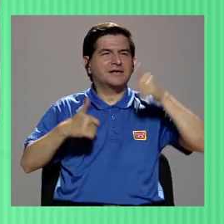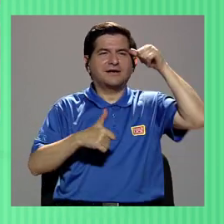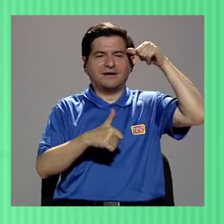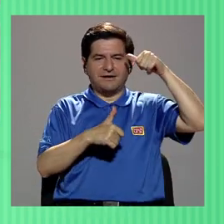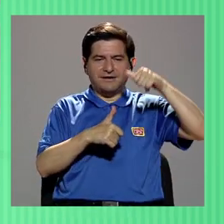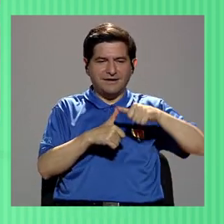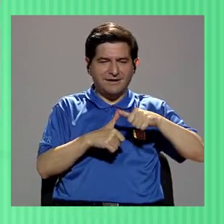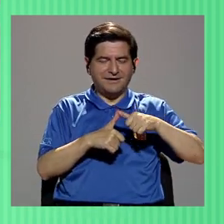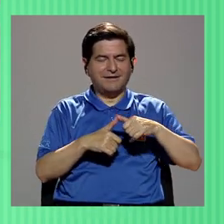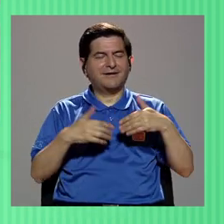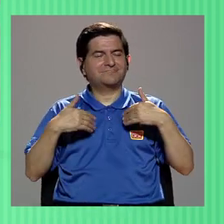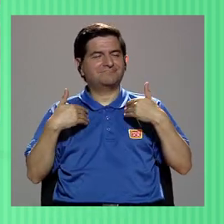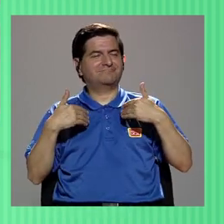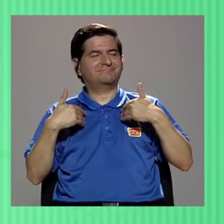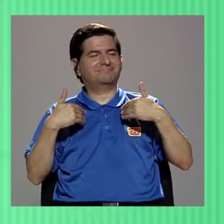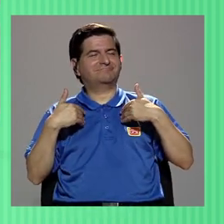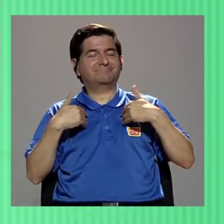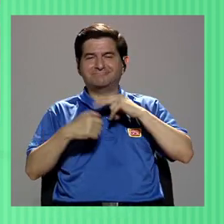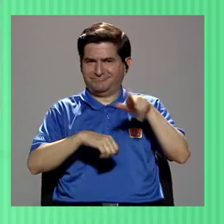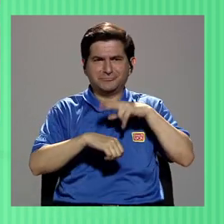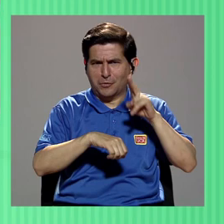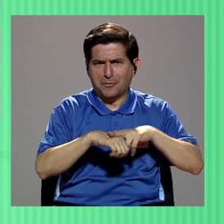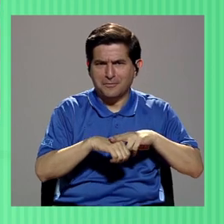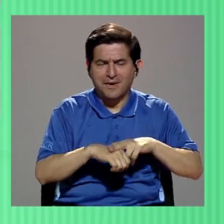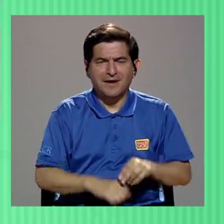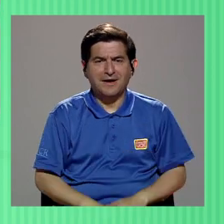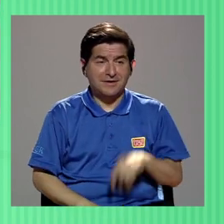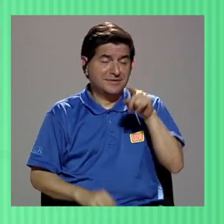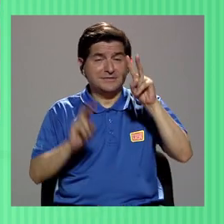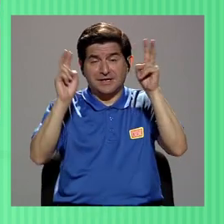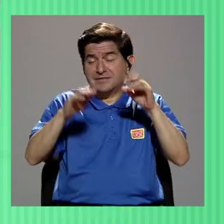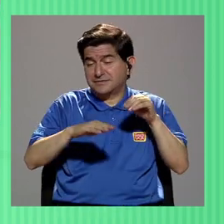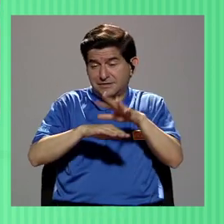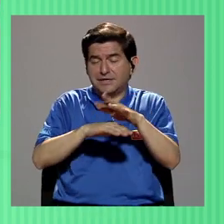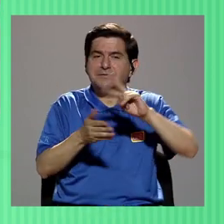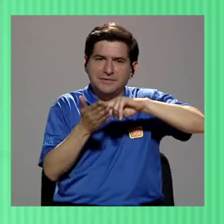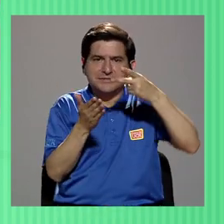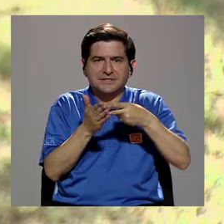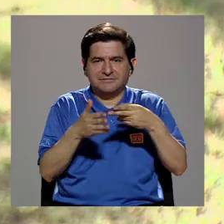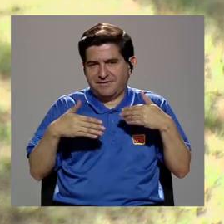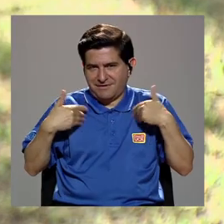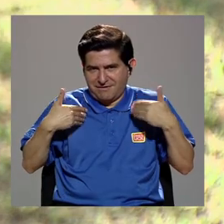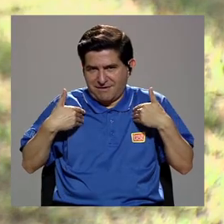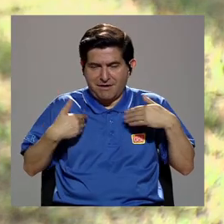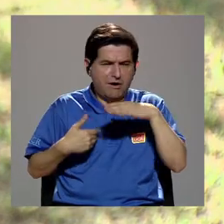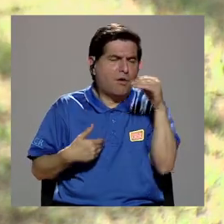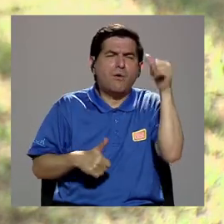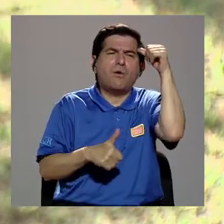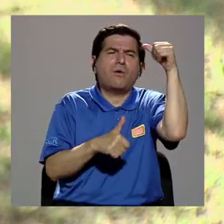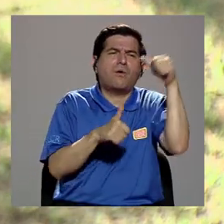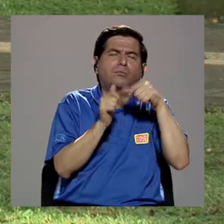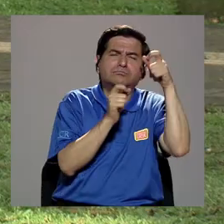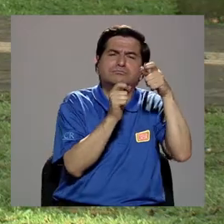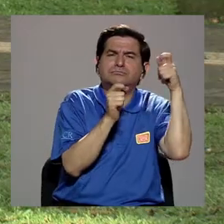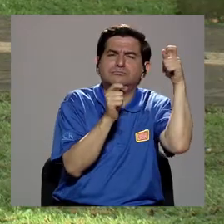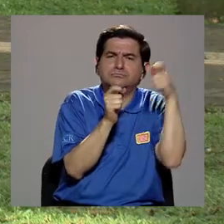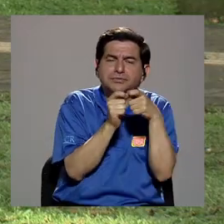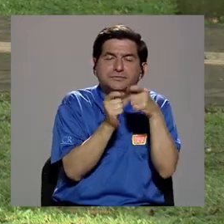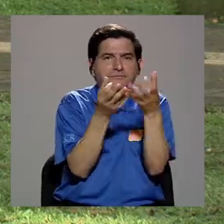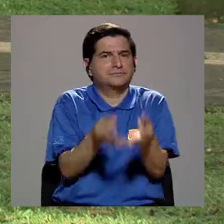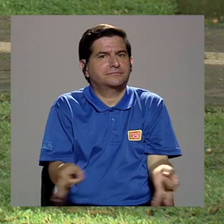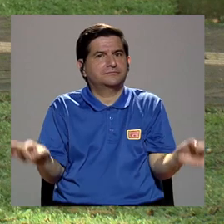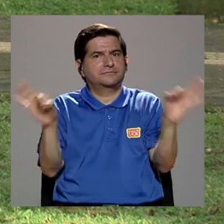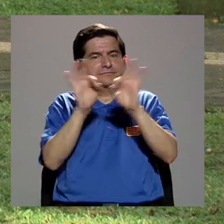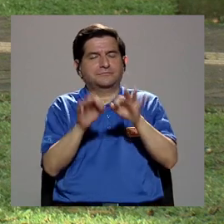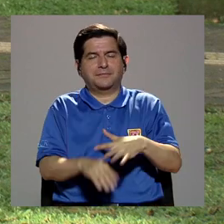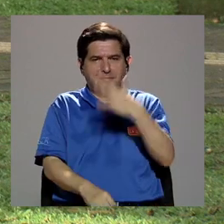sensación, lo alegran. Normalmente si es un tema que lo inspira es porque lo está alegrando, ¿verdad? O le trae un recuerdo específico. Eso